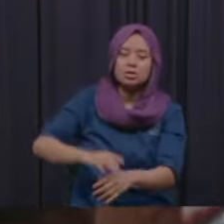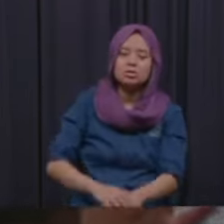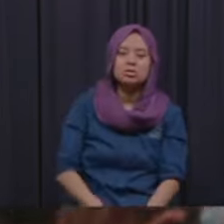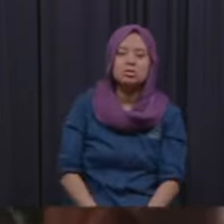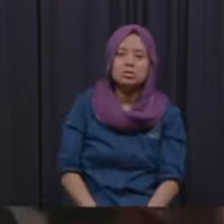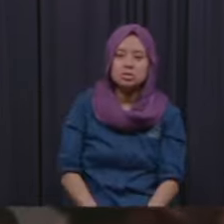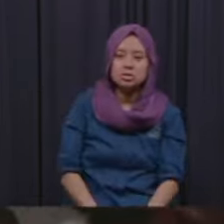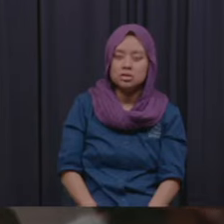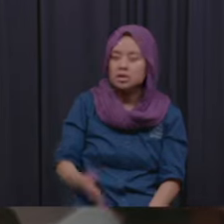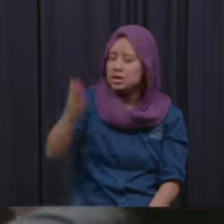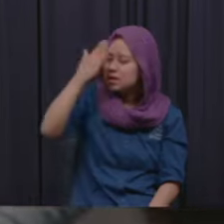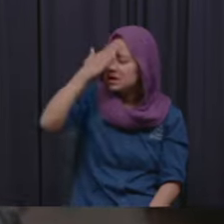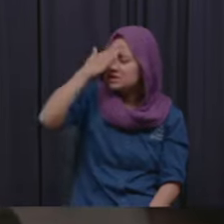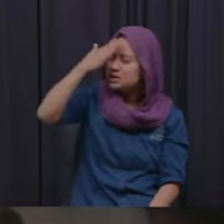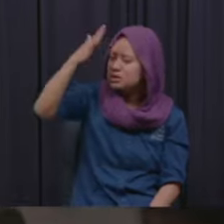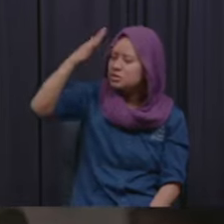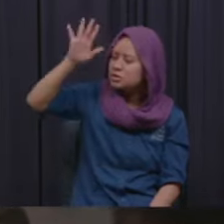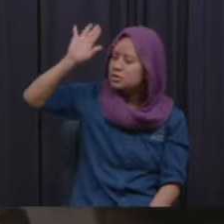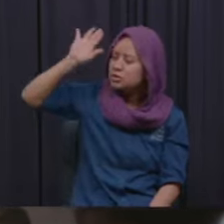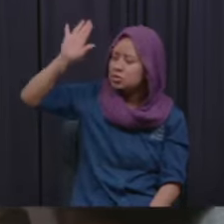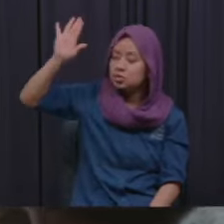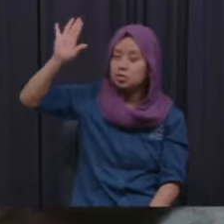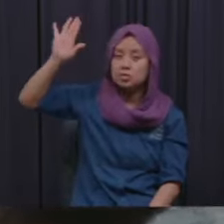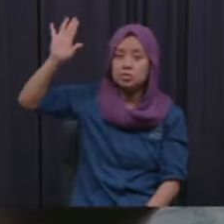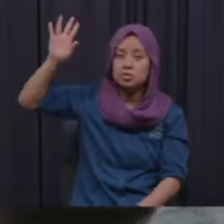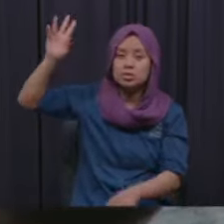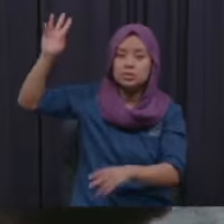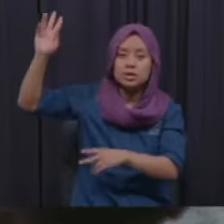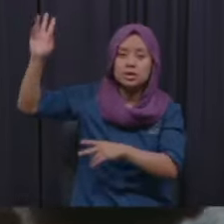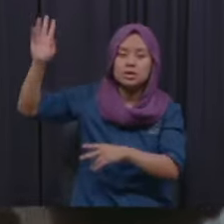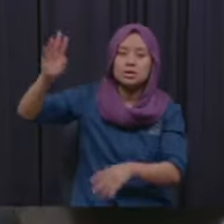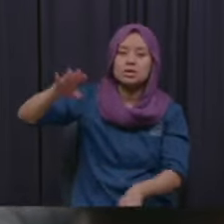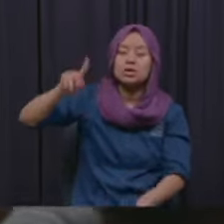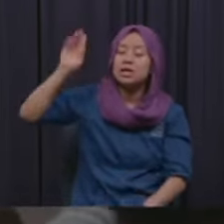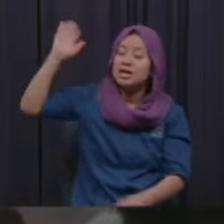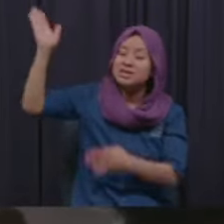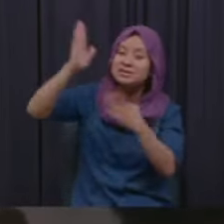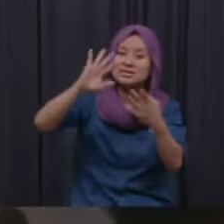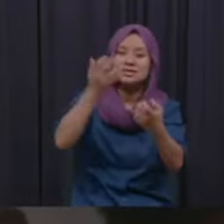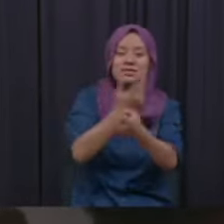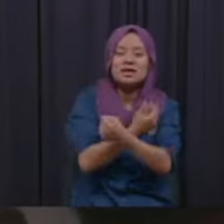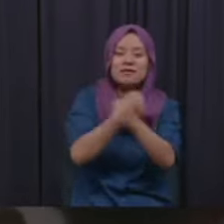Gracias porque los has traído y los has salvado, Señor.